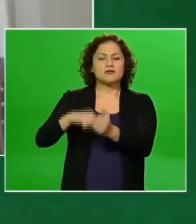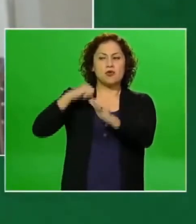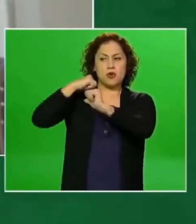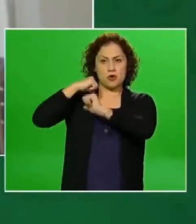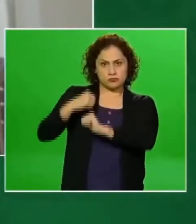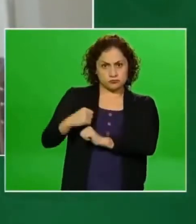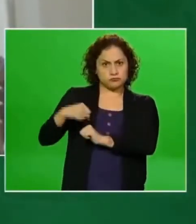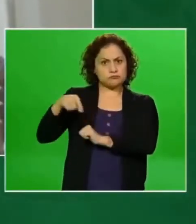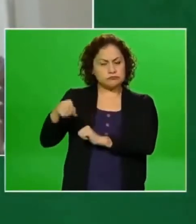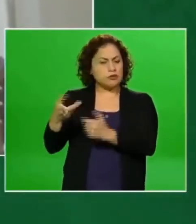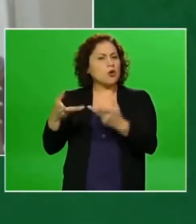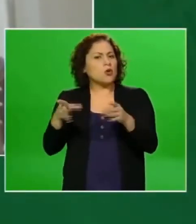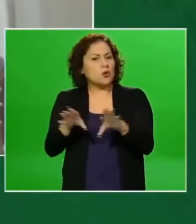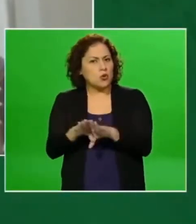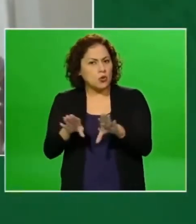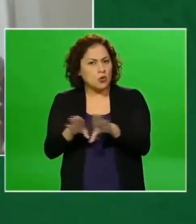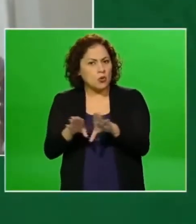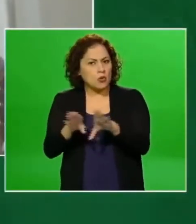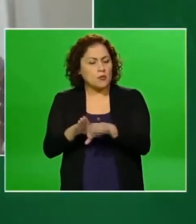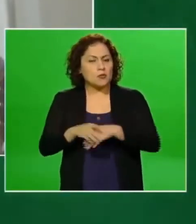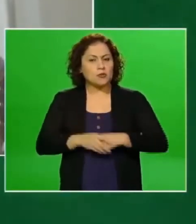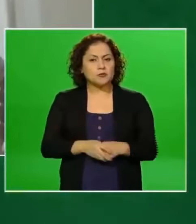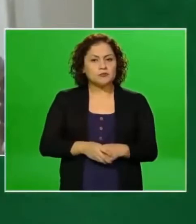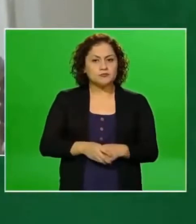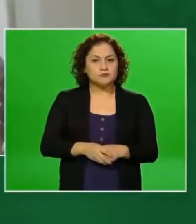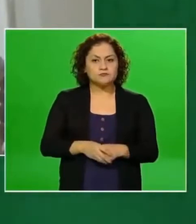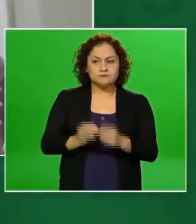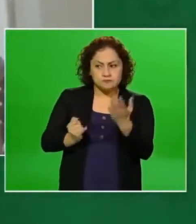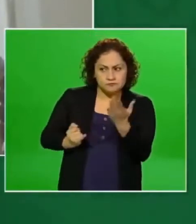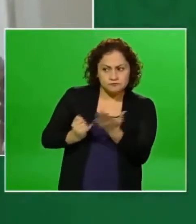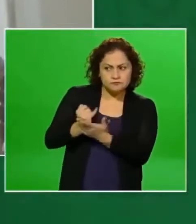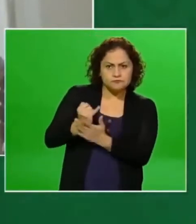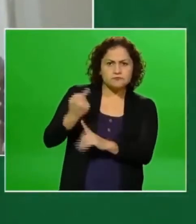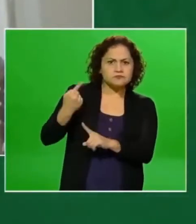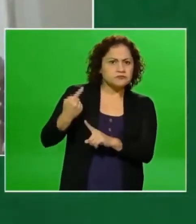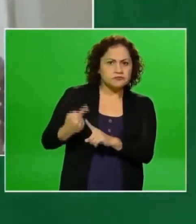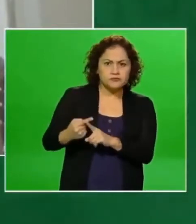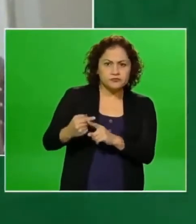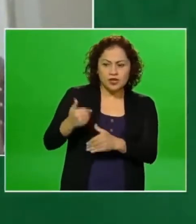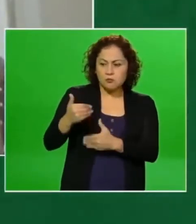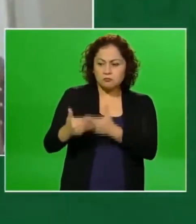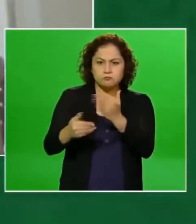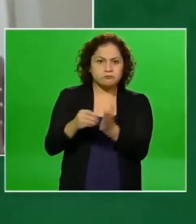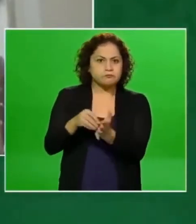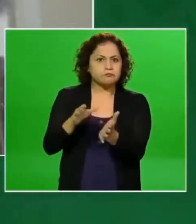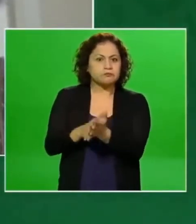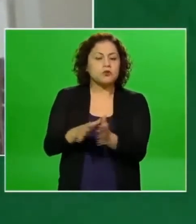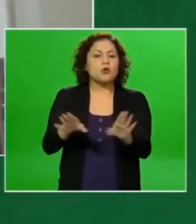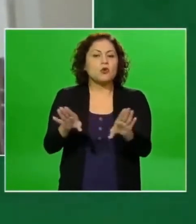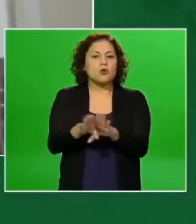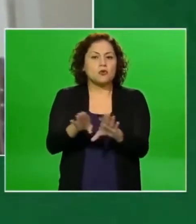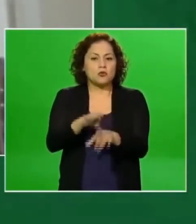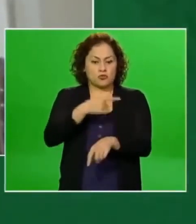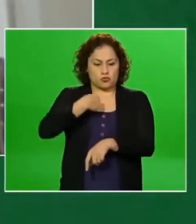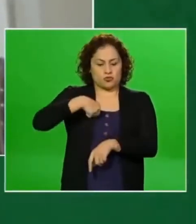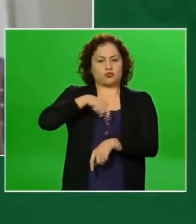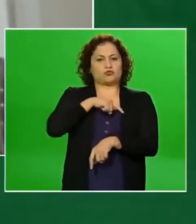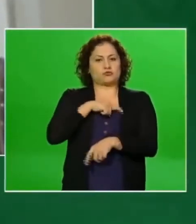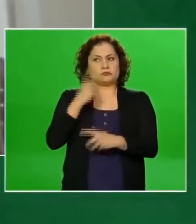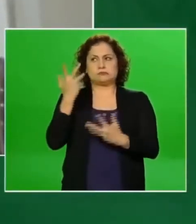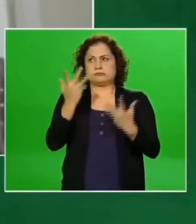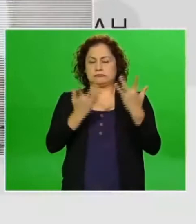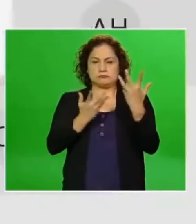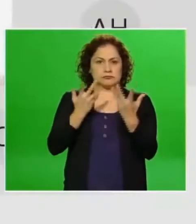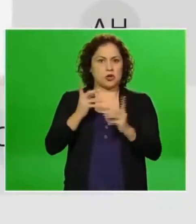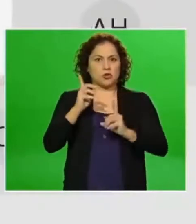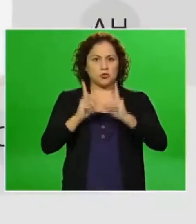autoridades locales, ¿no? Cómo se están estableciendo estas decisiones, como para tener un poco más de claridad nosotros y también mucha gente que está inquieta